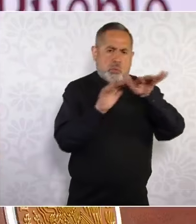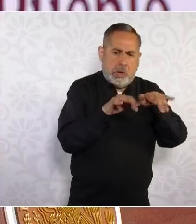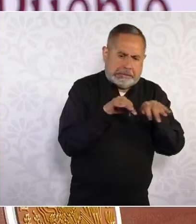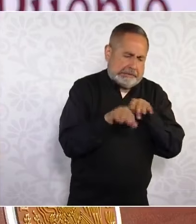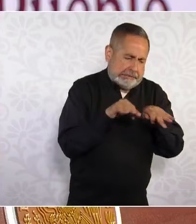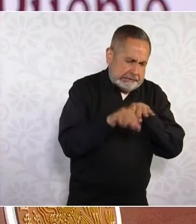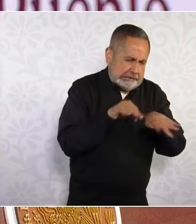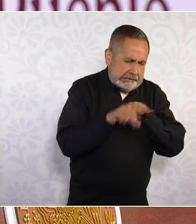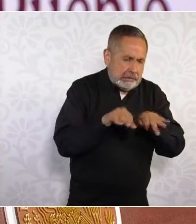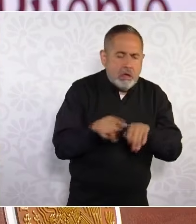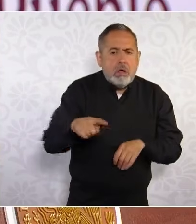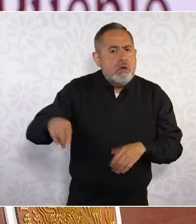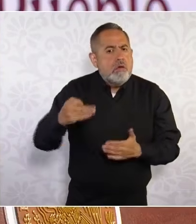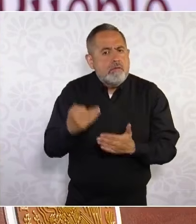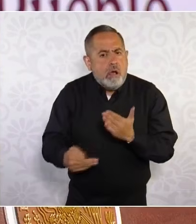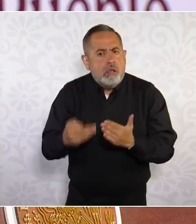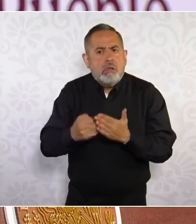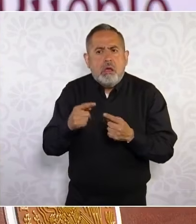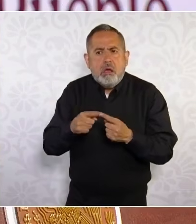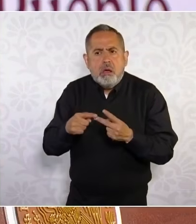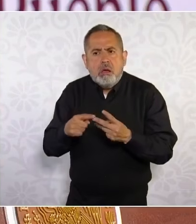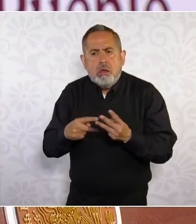tienen muchísimas carencias.